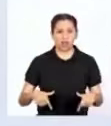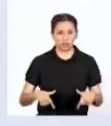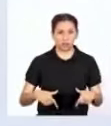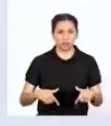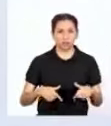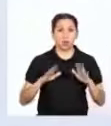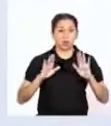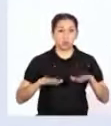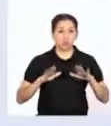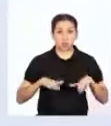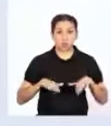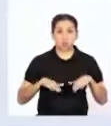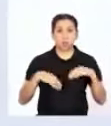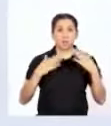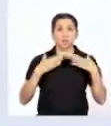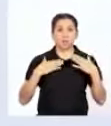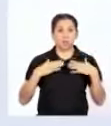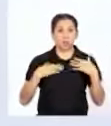cuerpo.